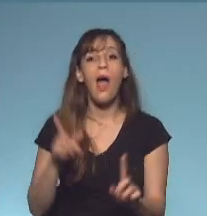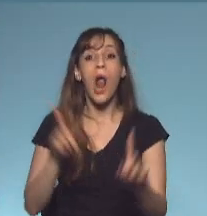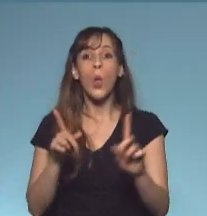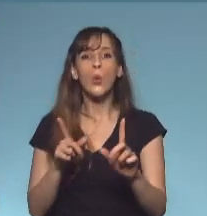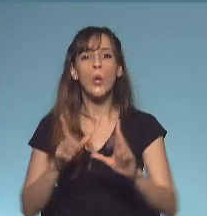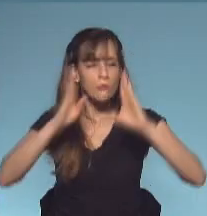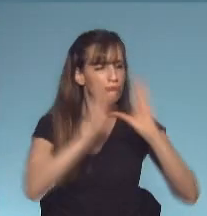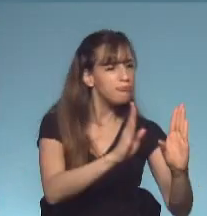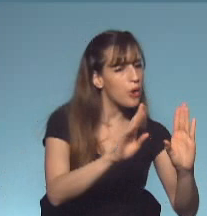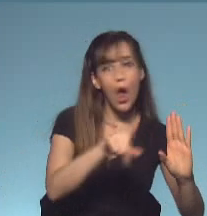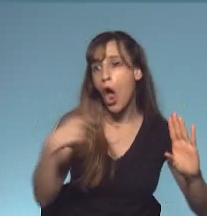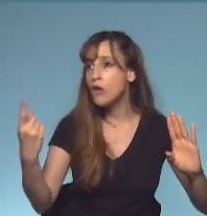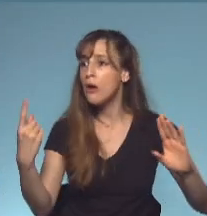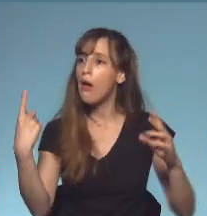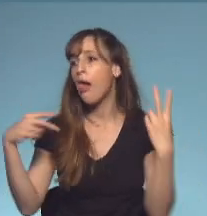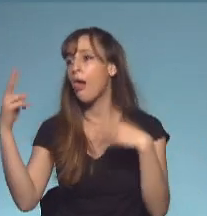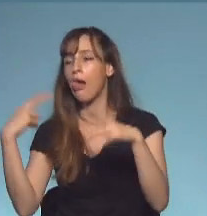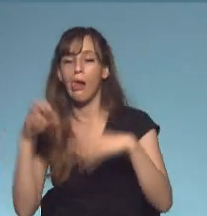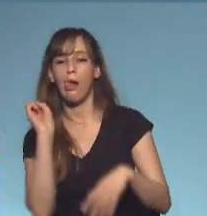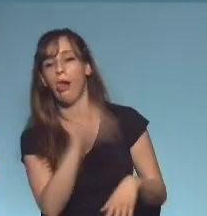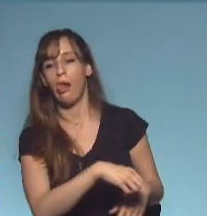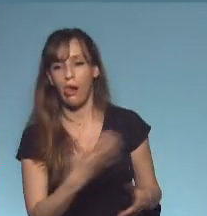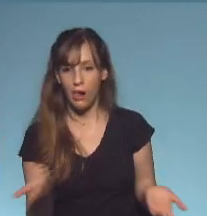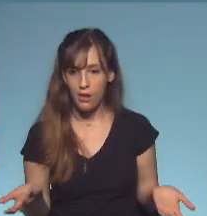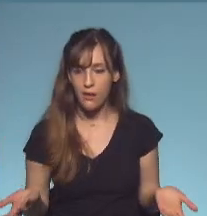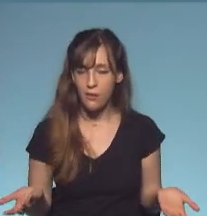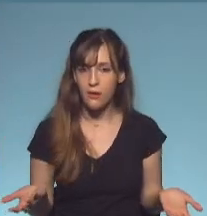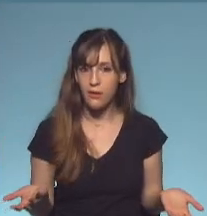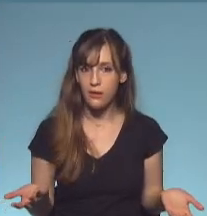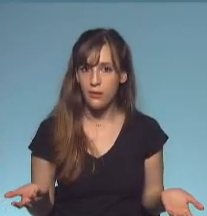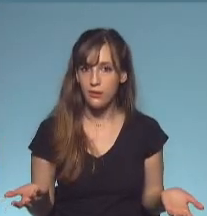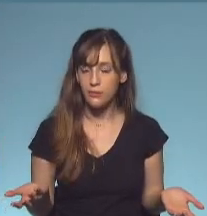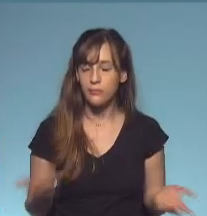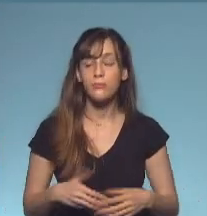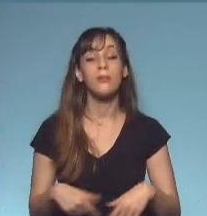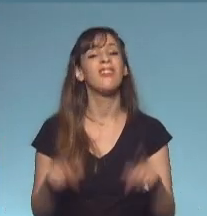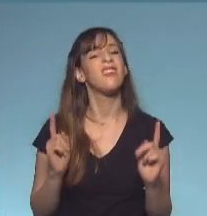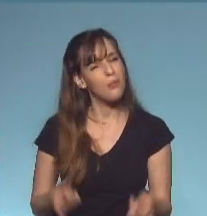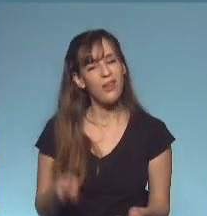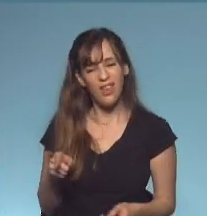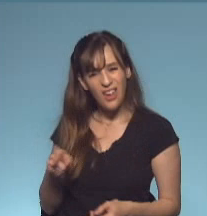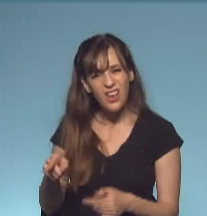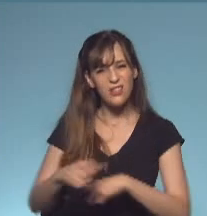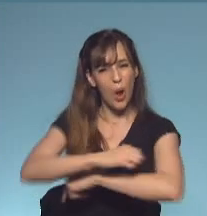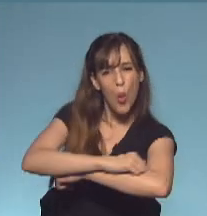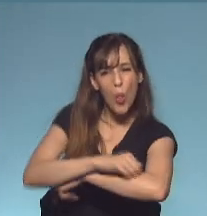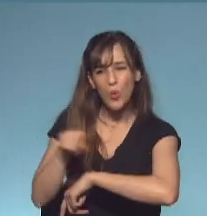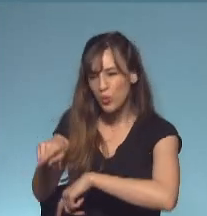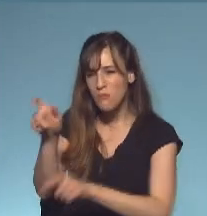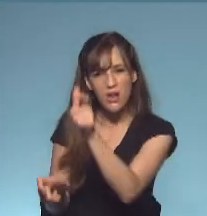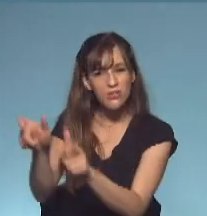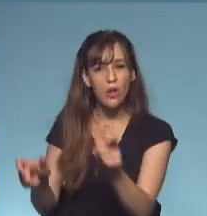hacían como si no pasaba nada. Y además, esas actitudes que